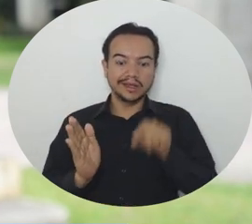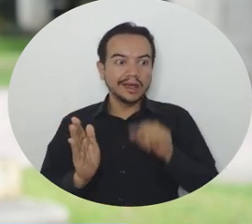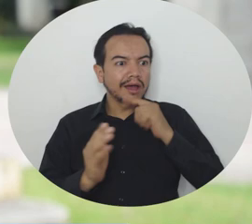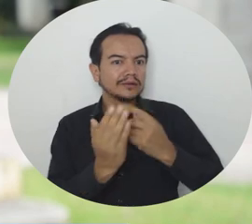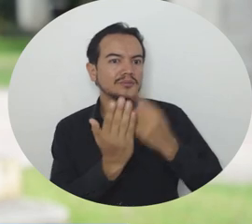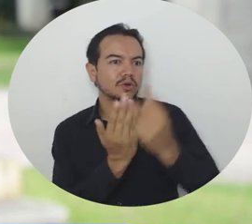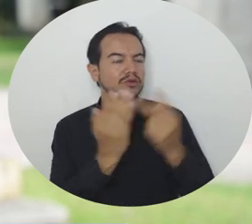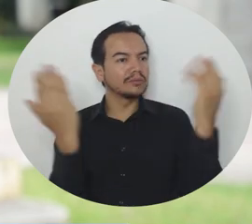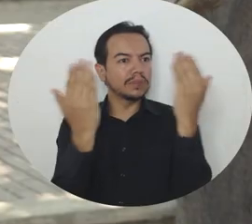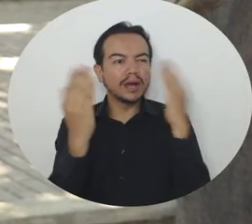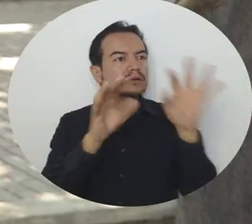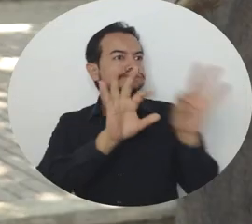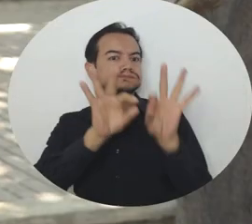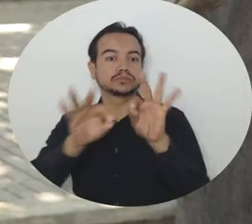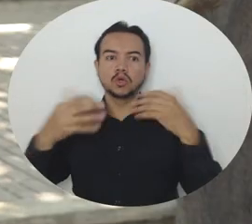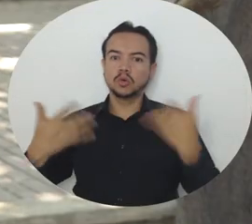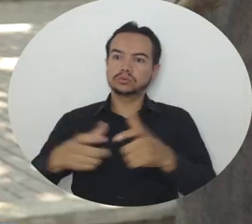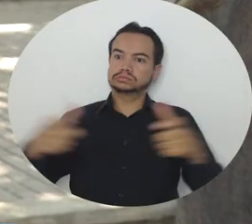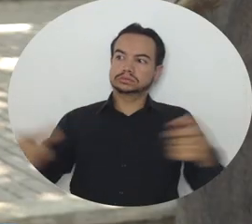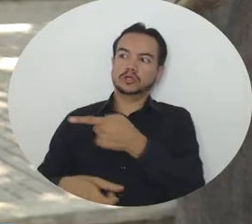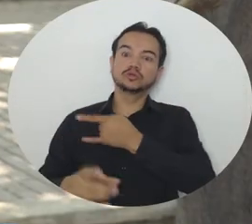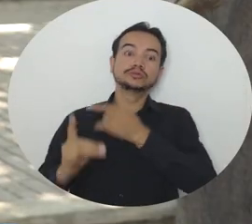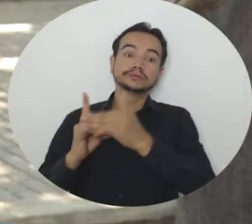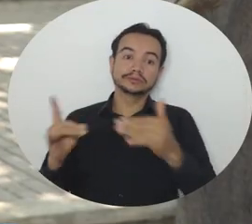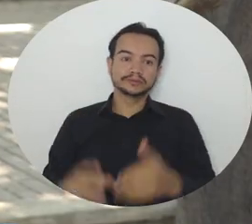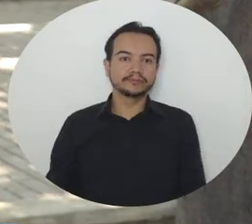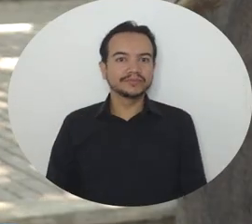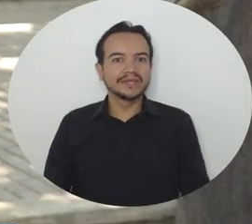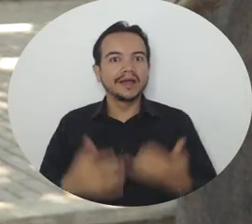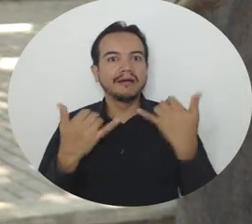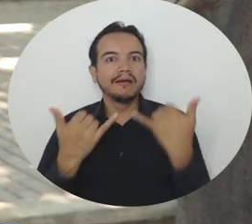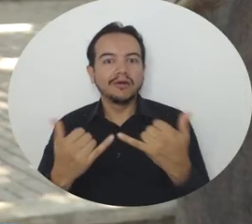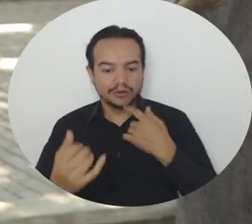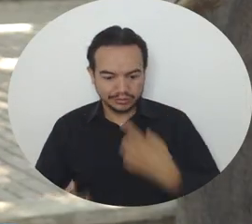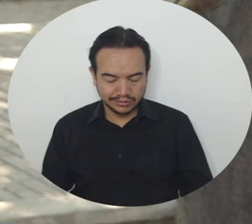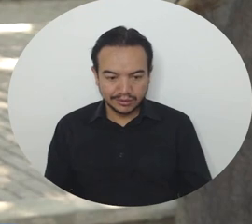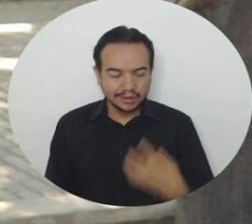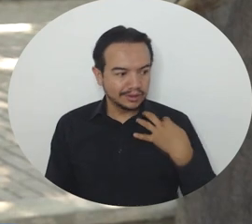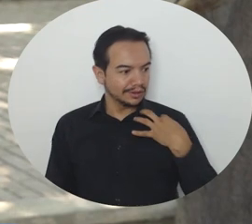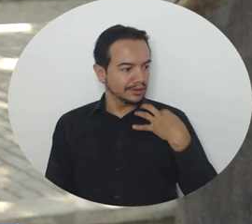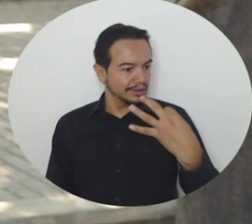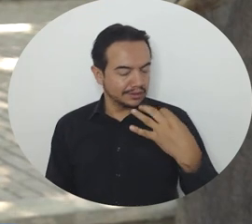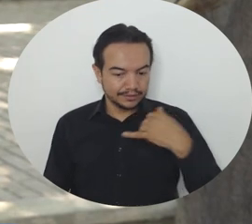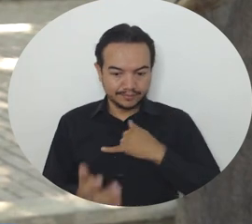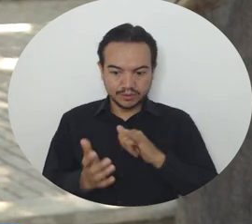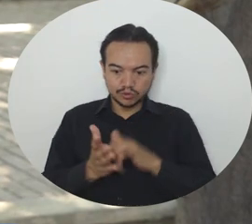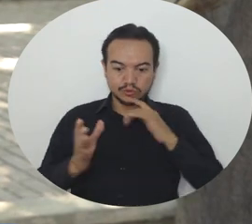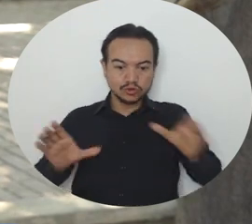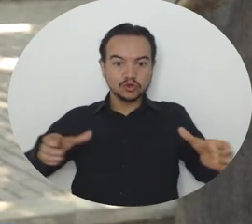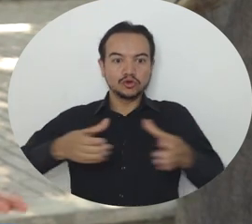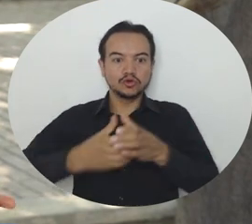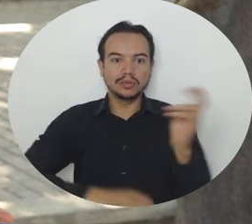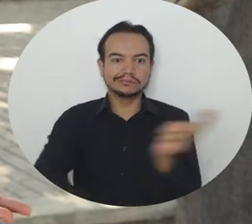están en las categorías oficiales. Y que este año pueda tener, haya tenido ese llamado y esa gran oportunidad de ser parte